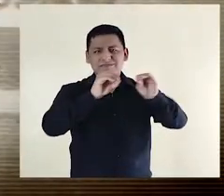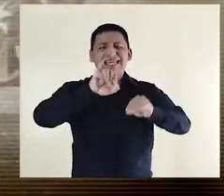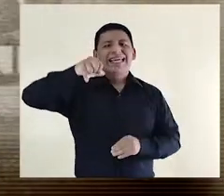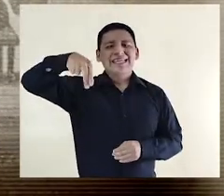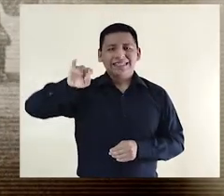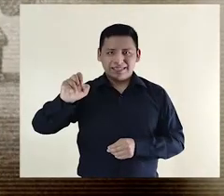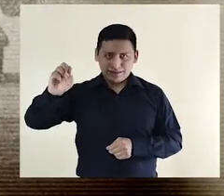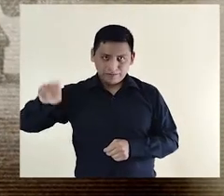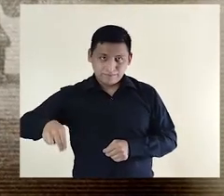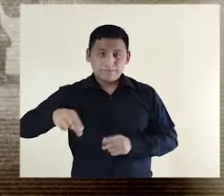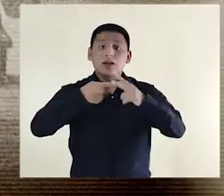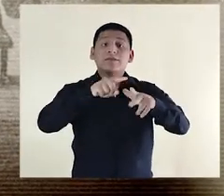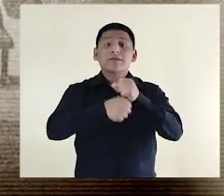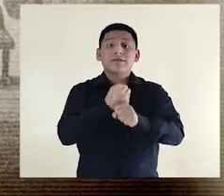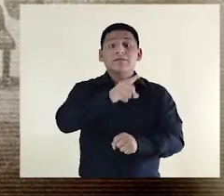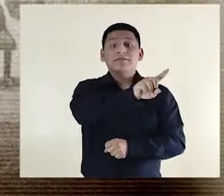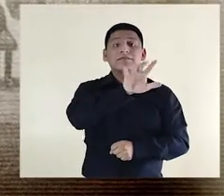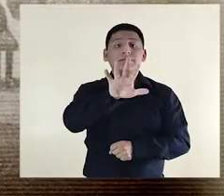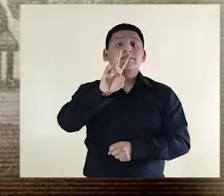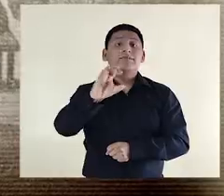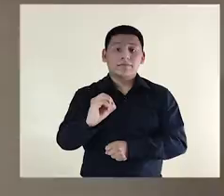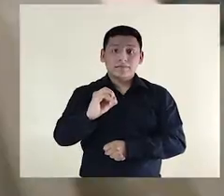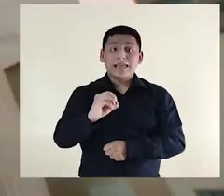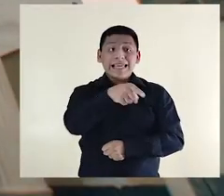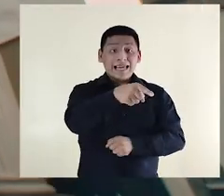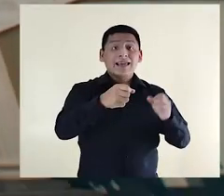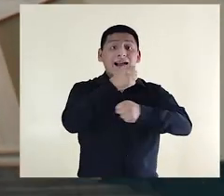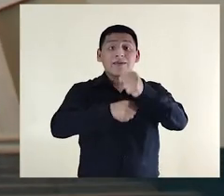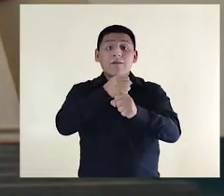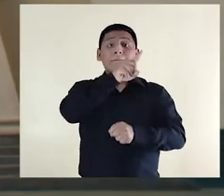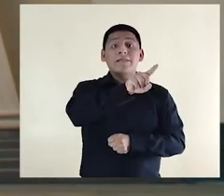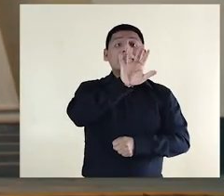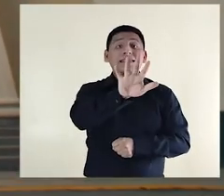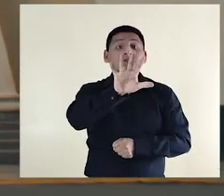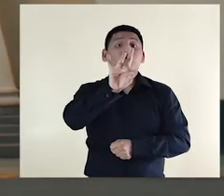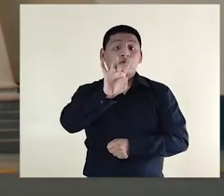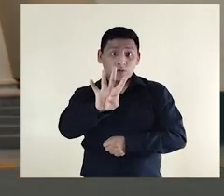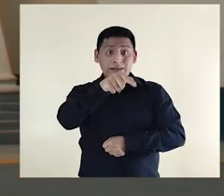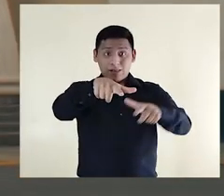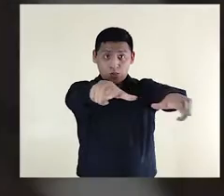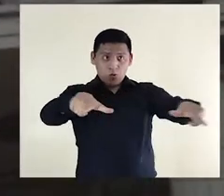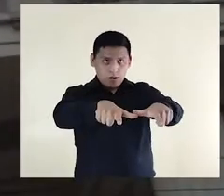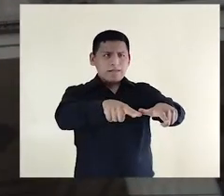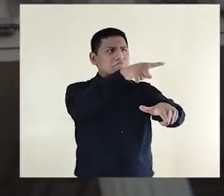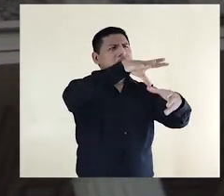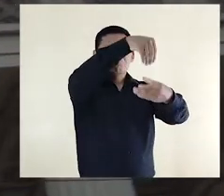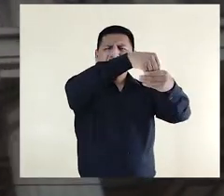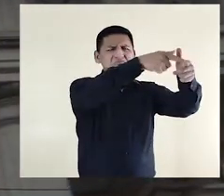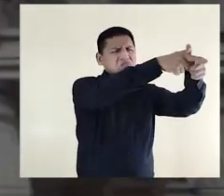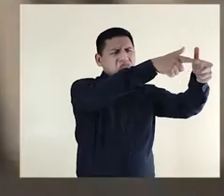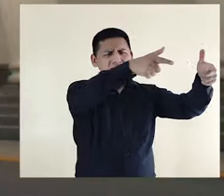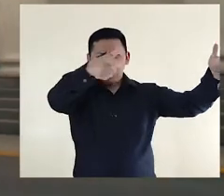como la Inquisición. Entró en funciones en 1570 y desde 1584 en este local, que en